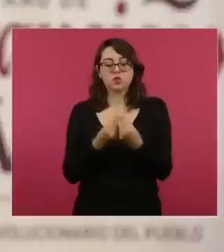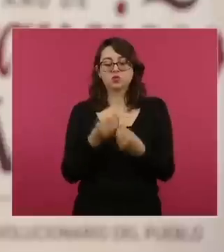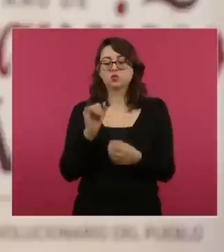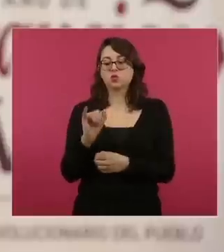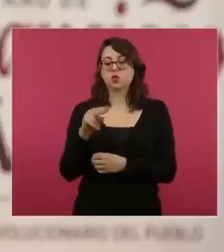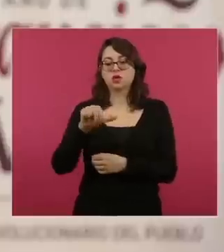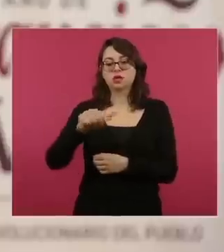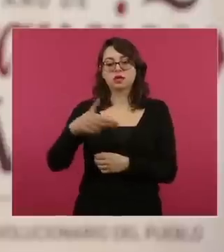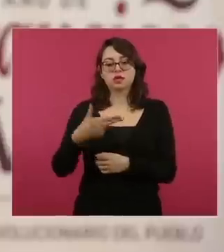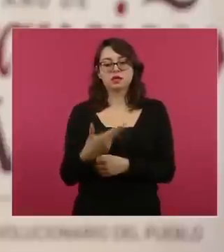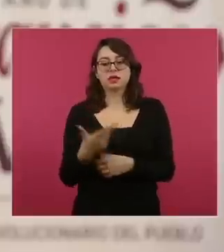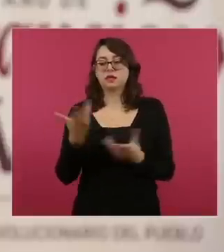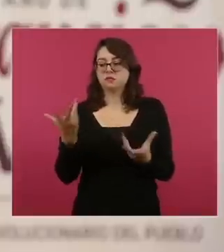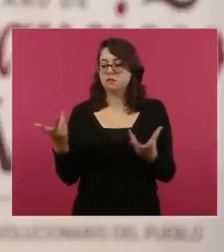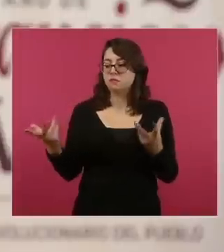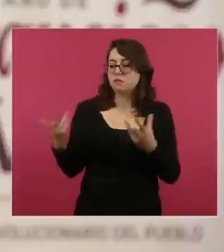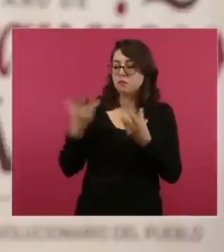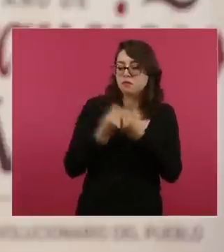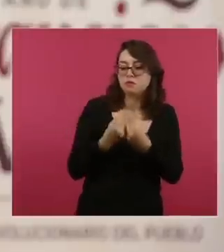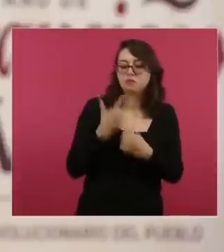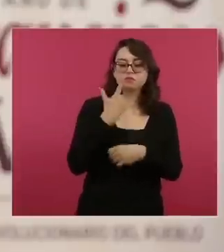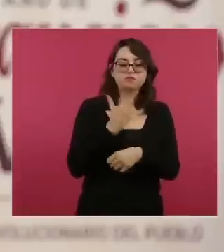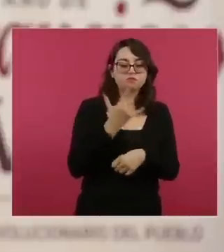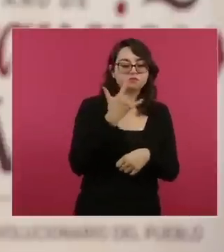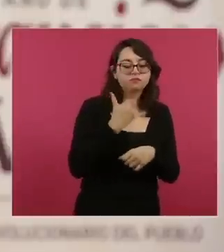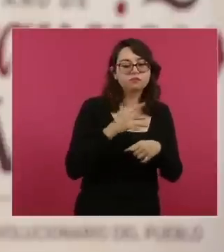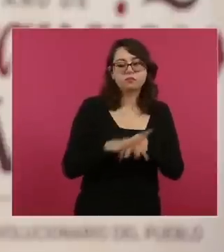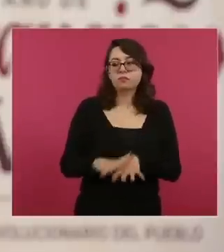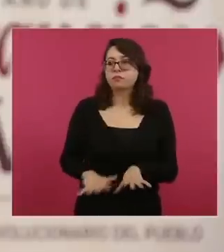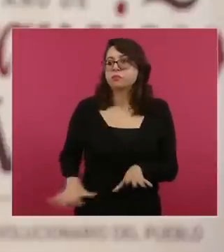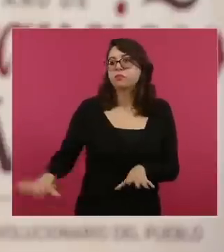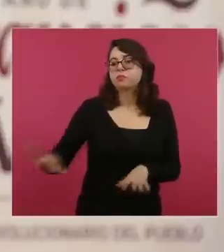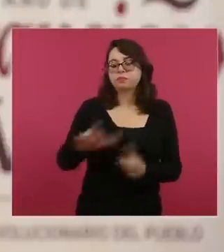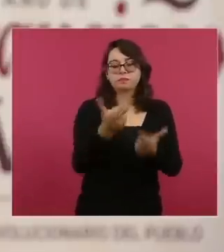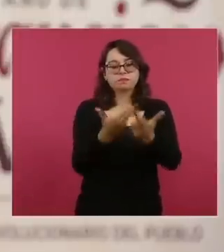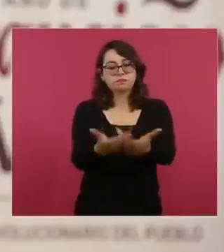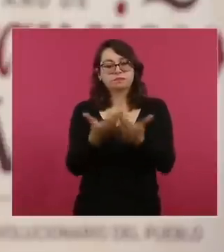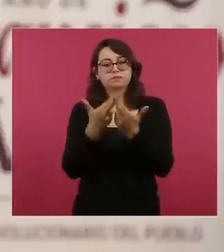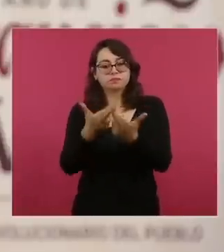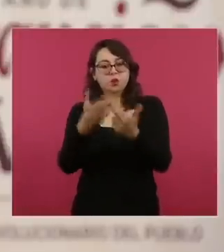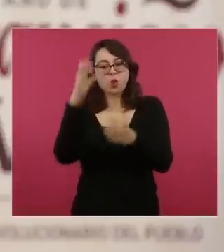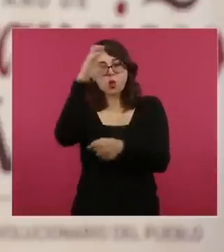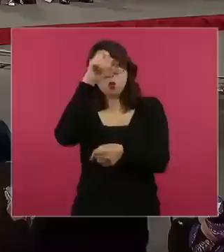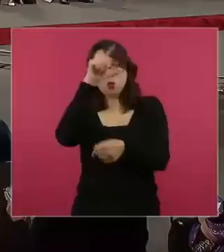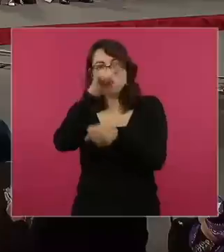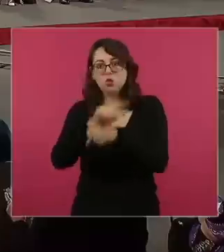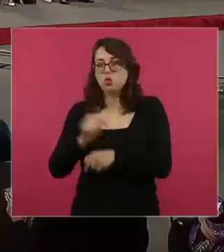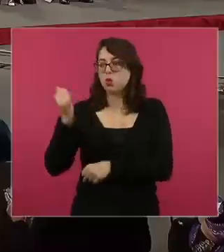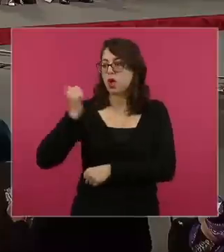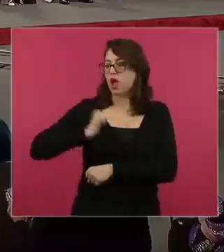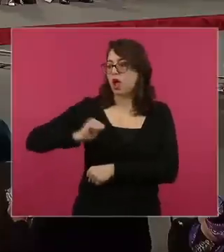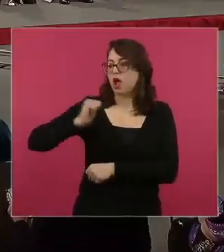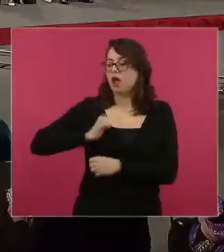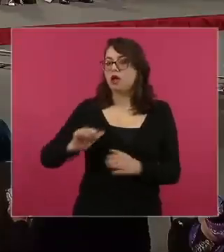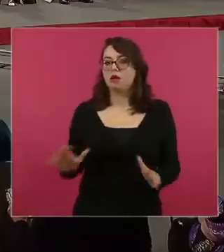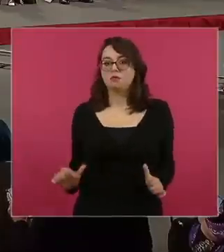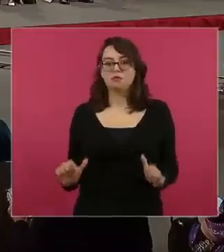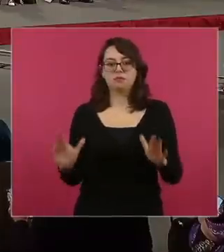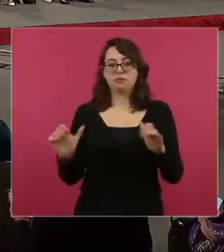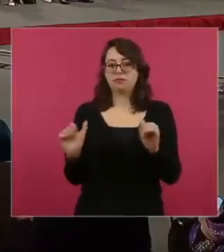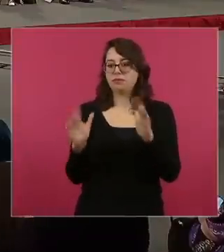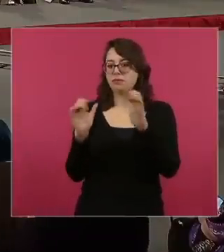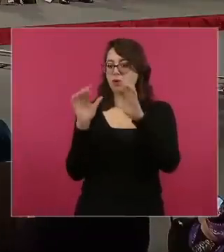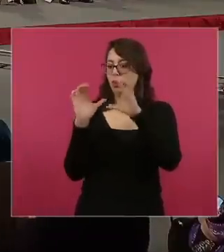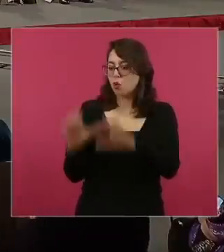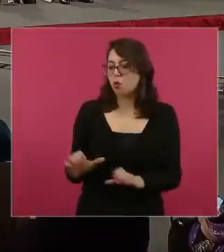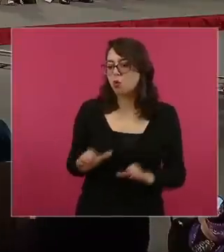Antropología y Historia en la salvaguarda del vasto patrimonio histórico y cultural durante los trabajos de construcción que estamos realizando y